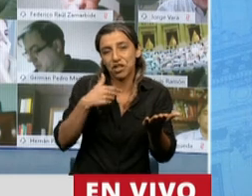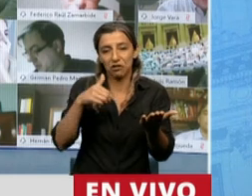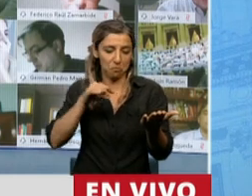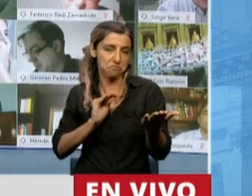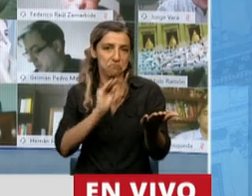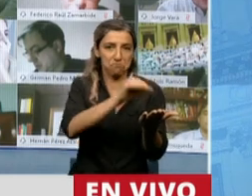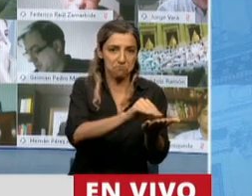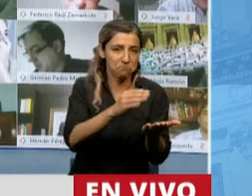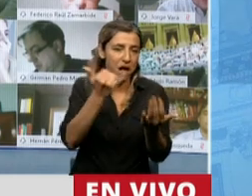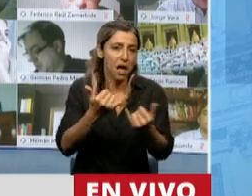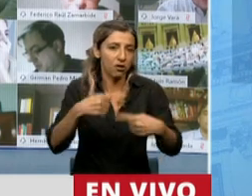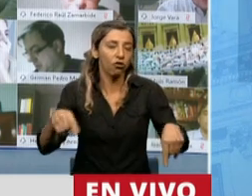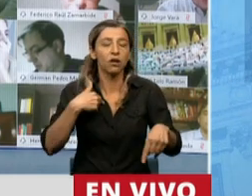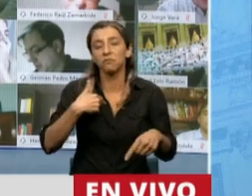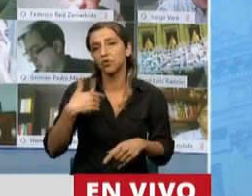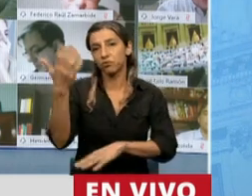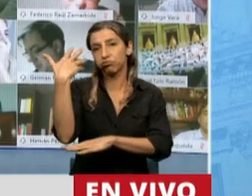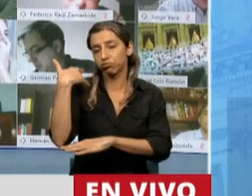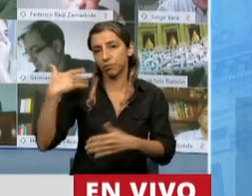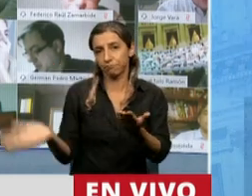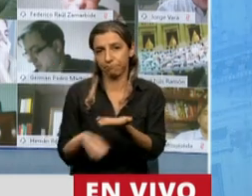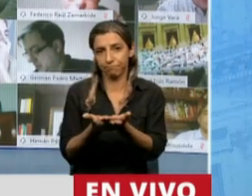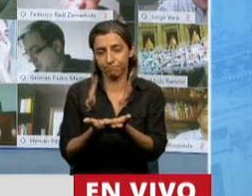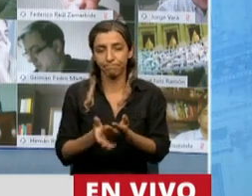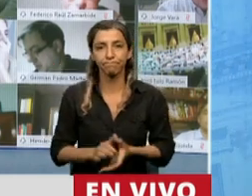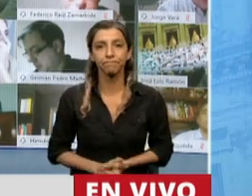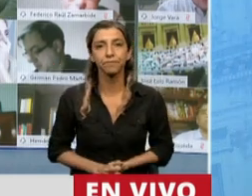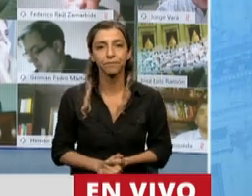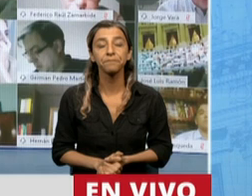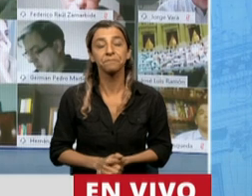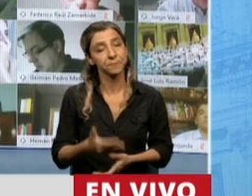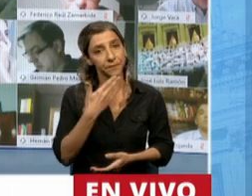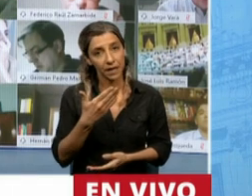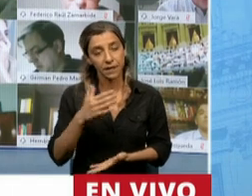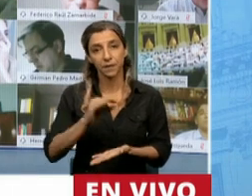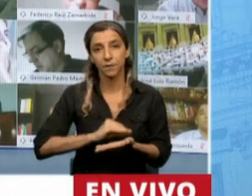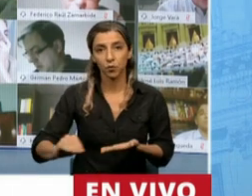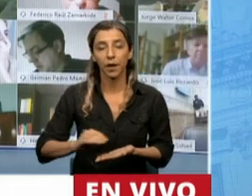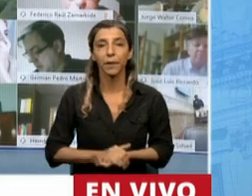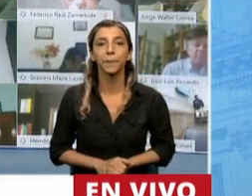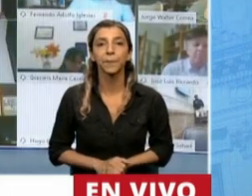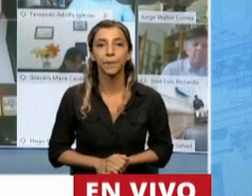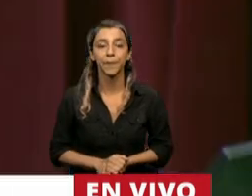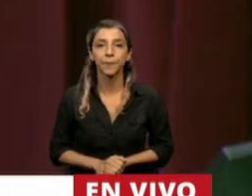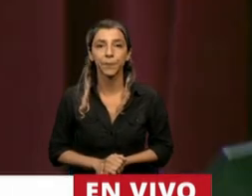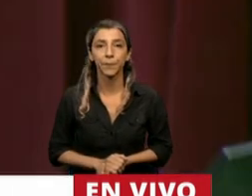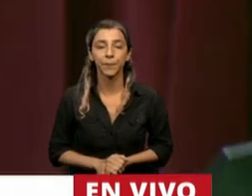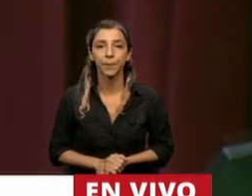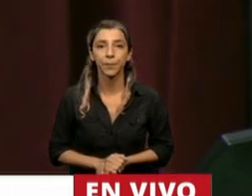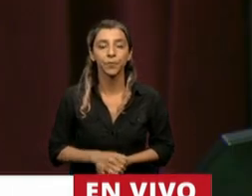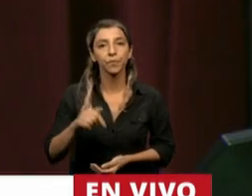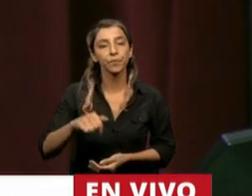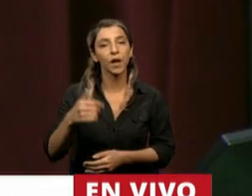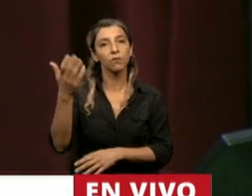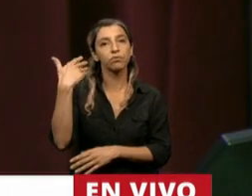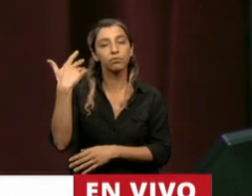pero voy a incorporar el discurso presidente Gracias diputada Así será tiene